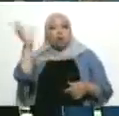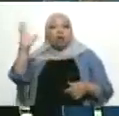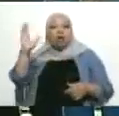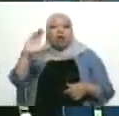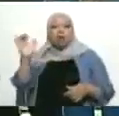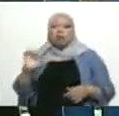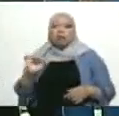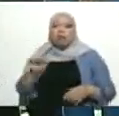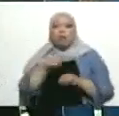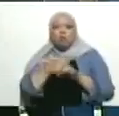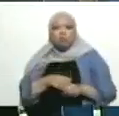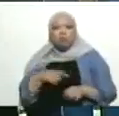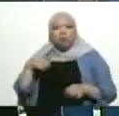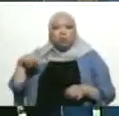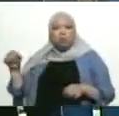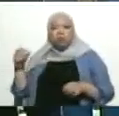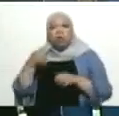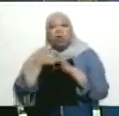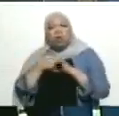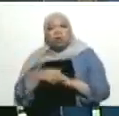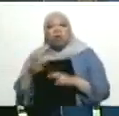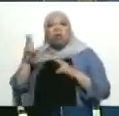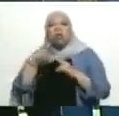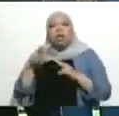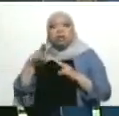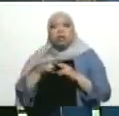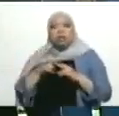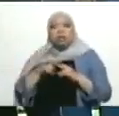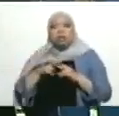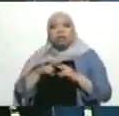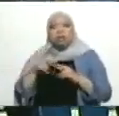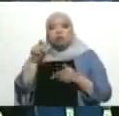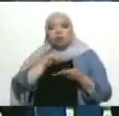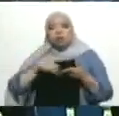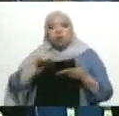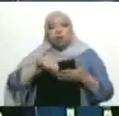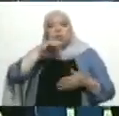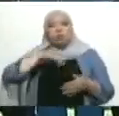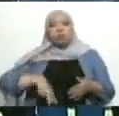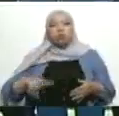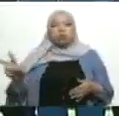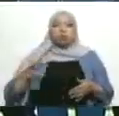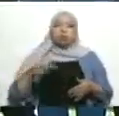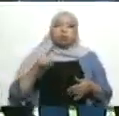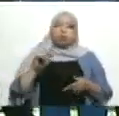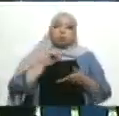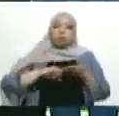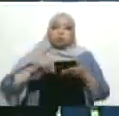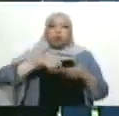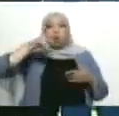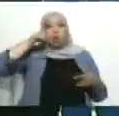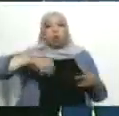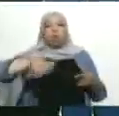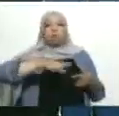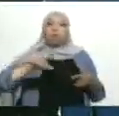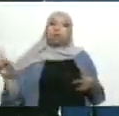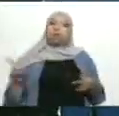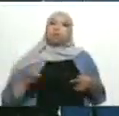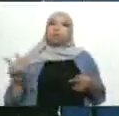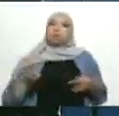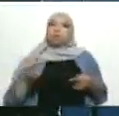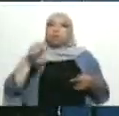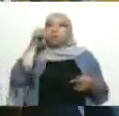le dije, no, quédense aquí en Táchira porque ustedes van a escribir la historia. Y la historia la está escribiendo este pueblo vencedor,